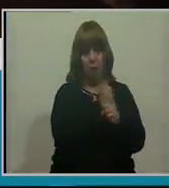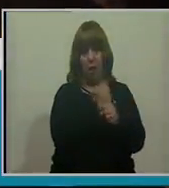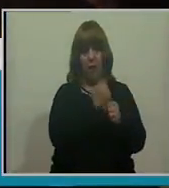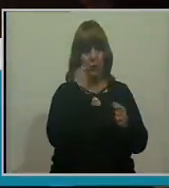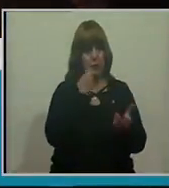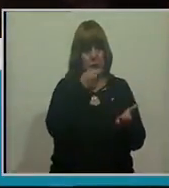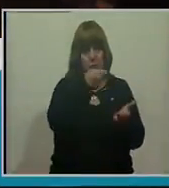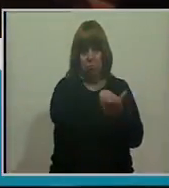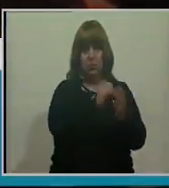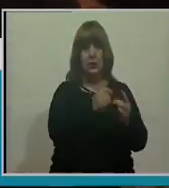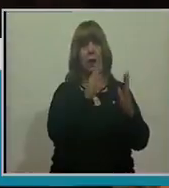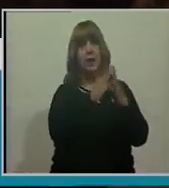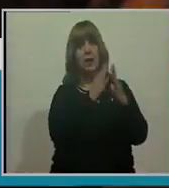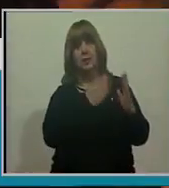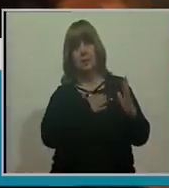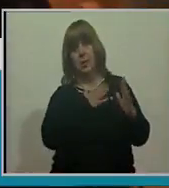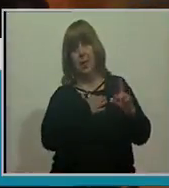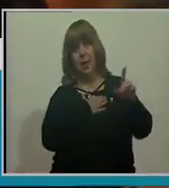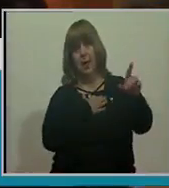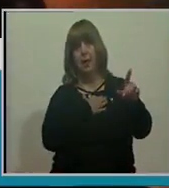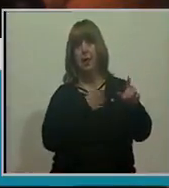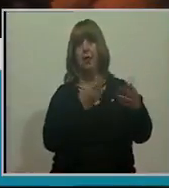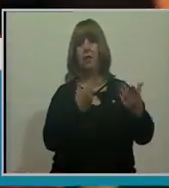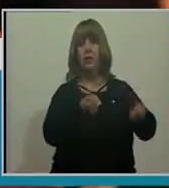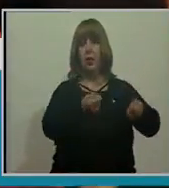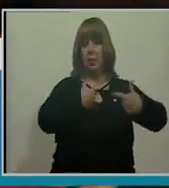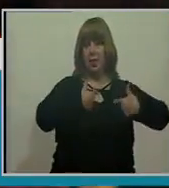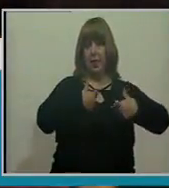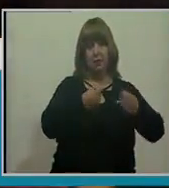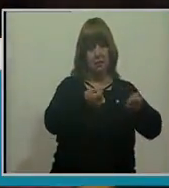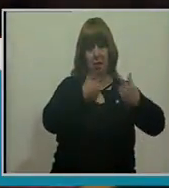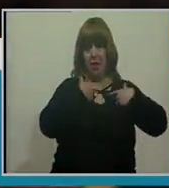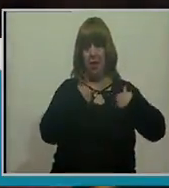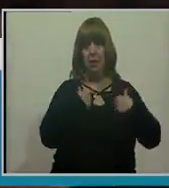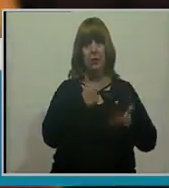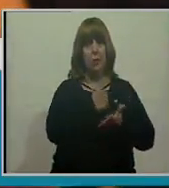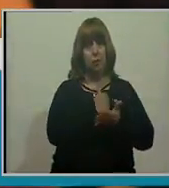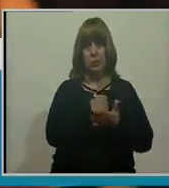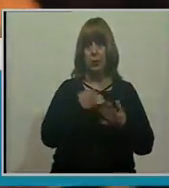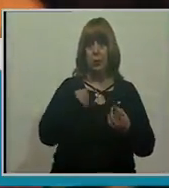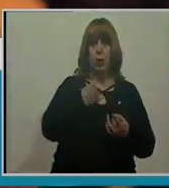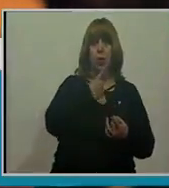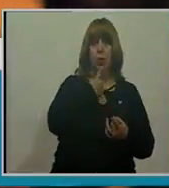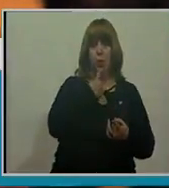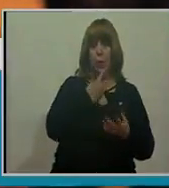funcional asignada y no nos entregan nuestra vivienda. Estamos acá porque tenemos temor